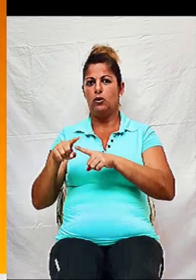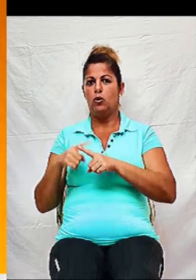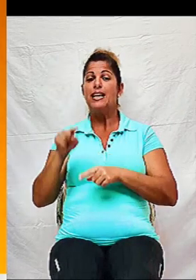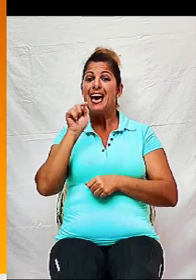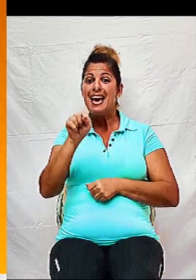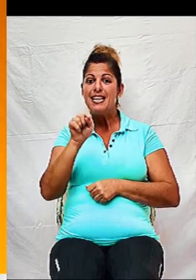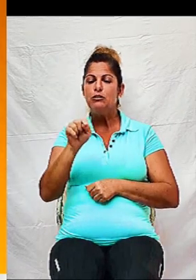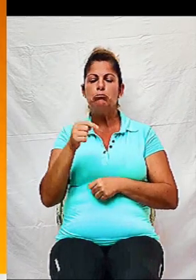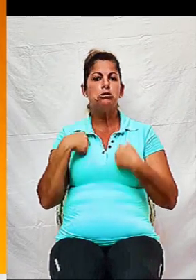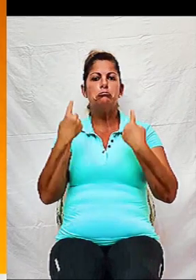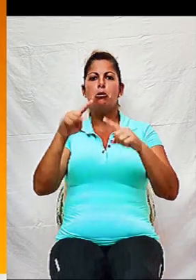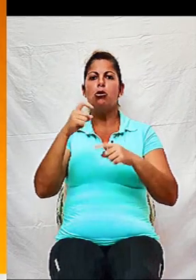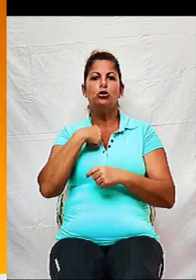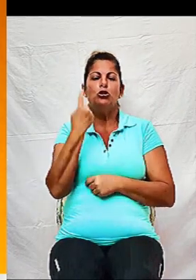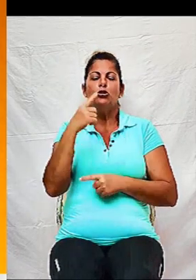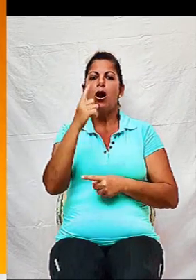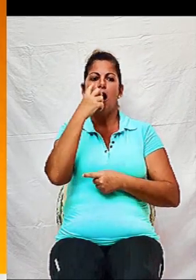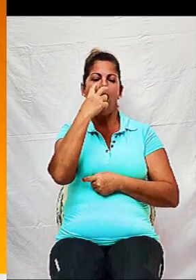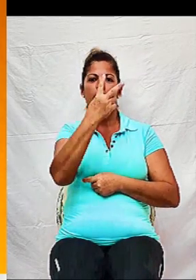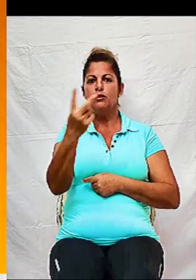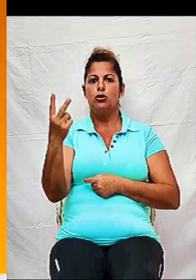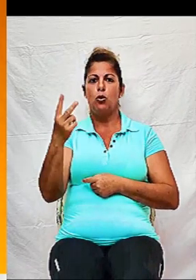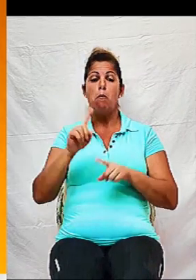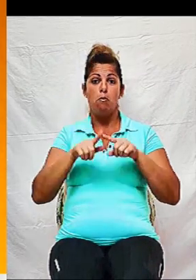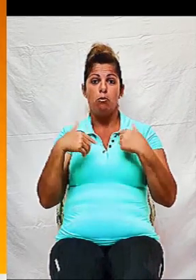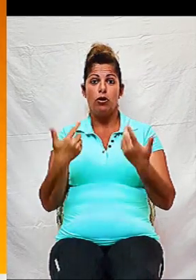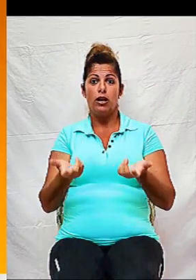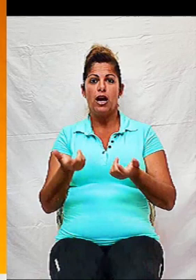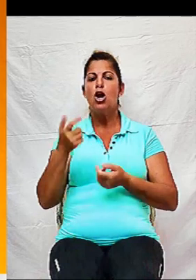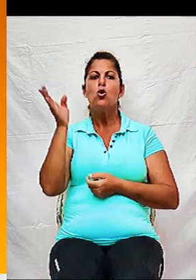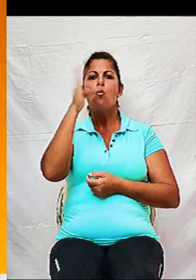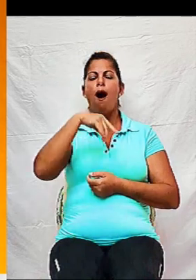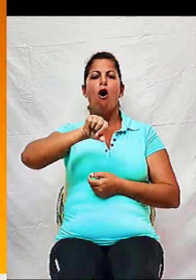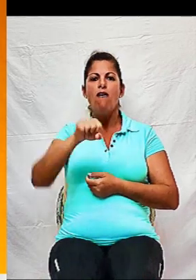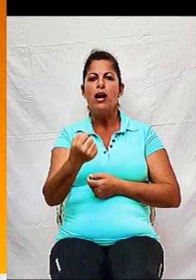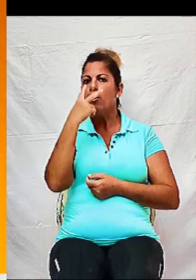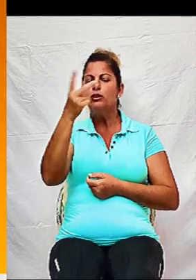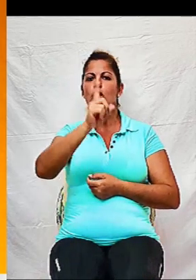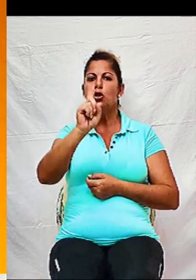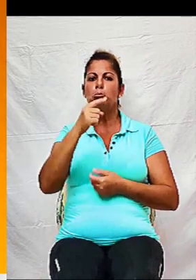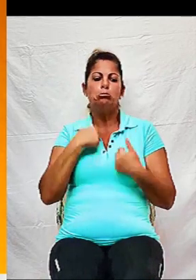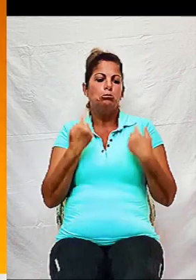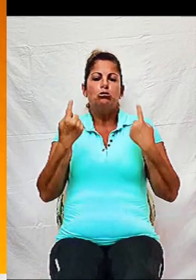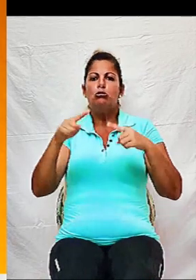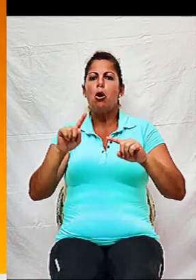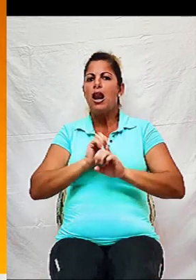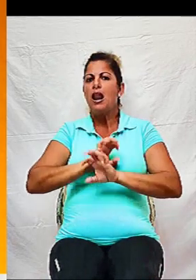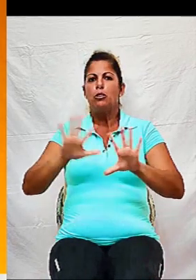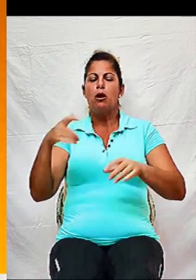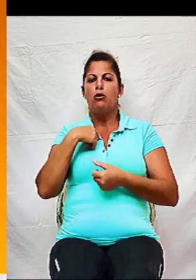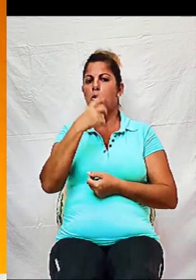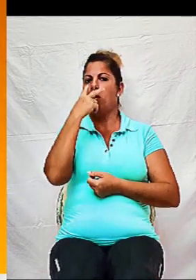etc., es de tipo automático, en el sentido de que ocurre sin